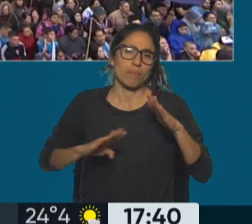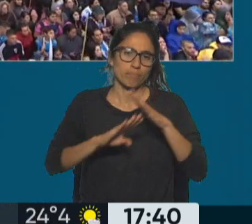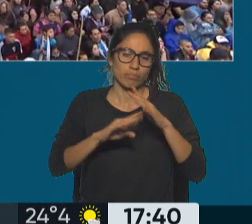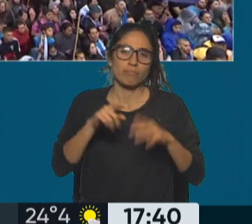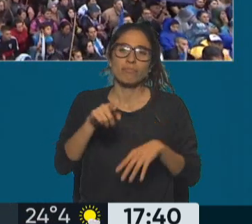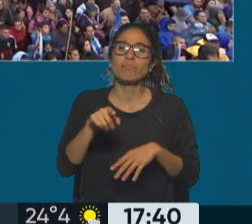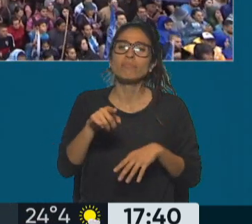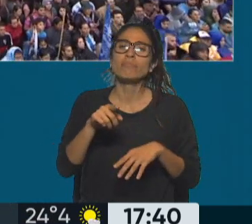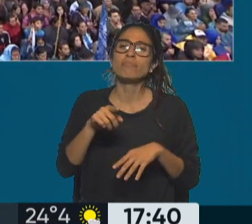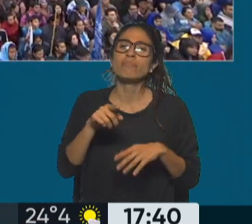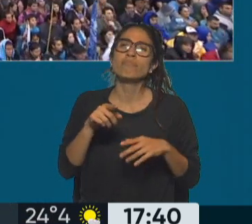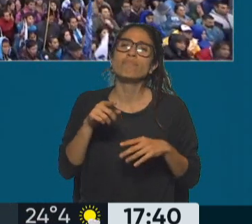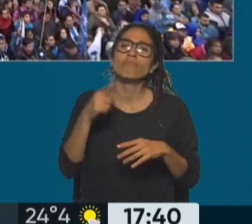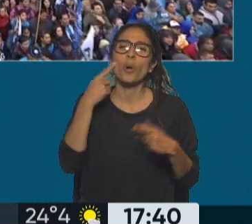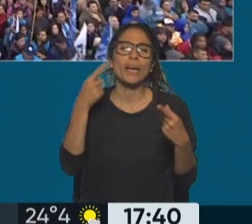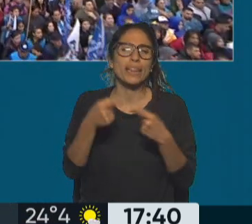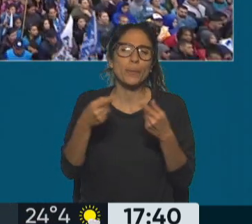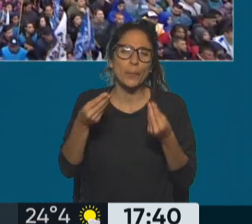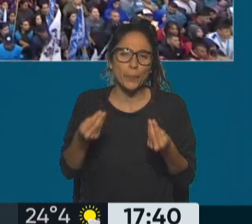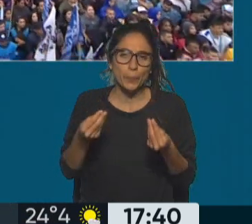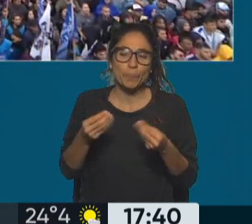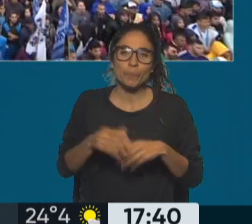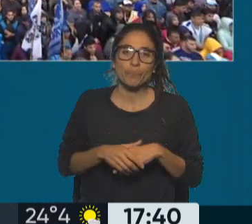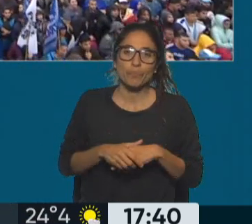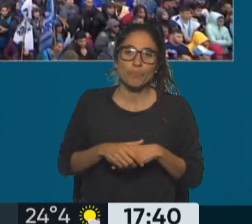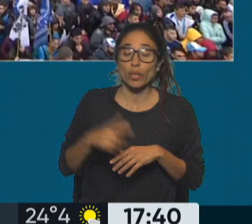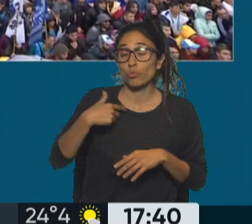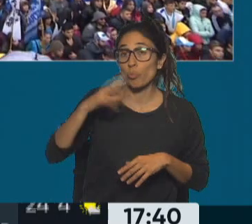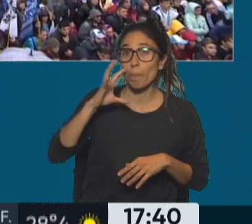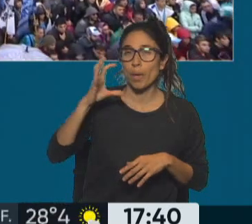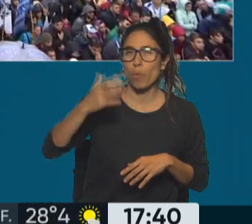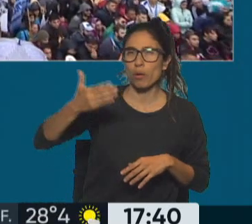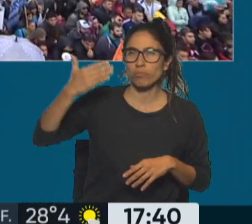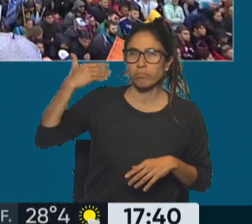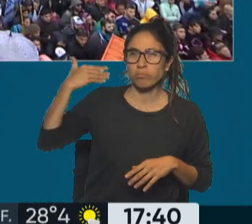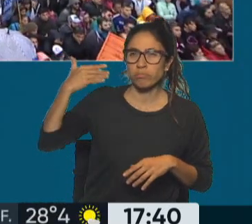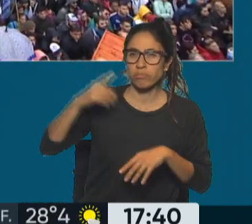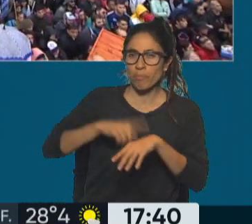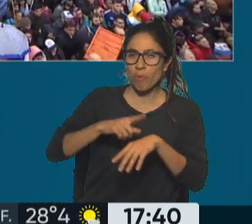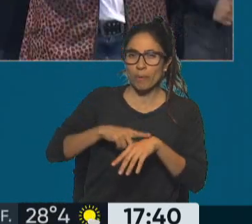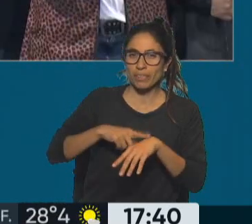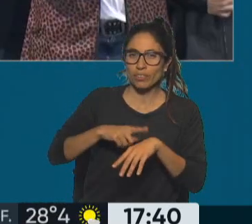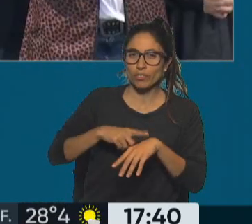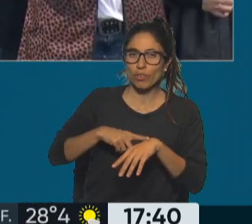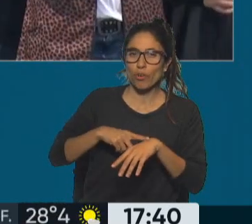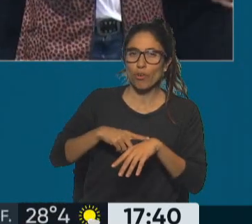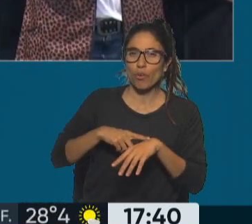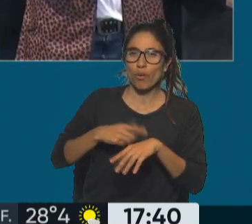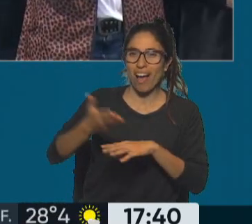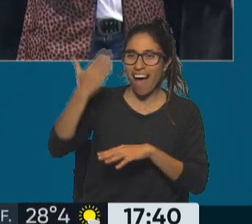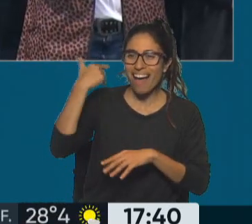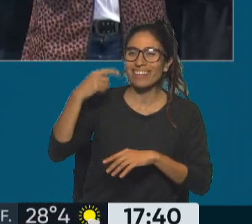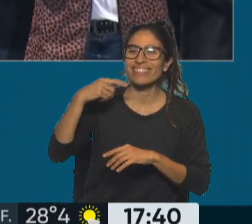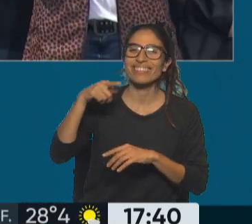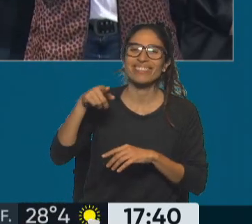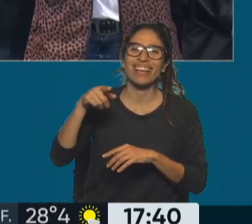intenta hacer, y es algo que por ahí en algunos momentos, cuando recuerdo, ¿no? Y trabajábamos cubriendo o sus discursos